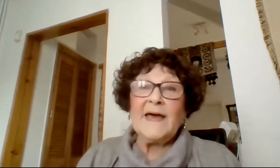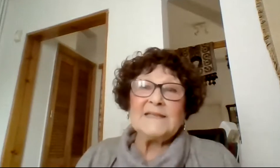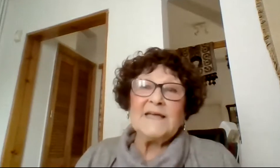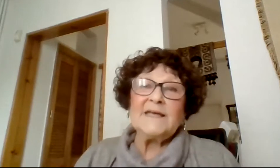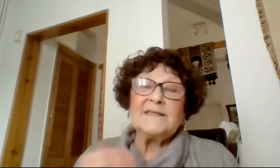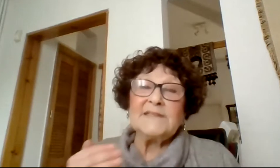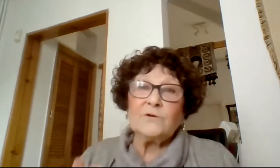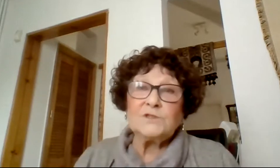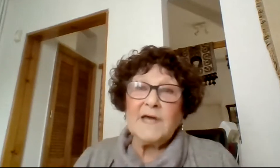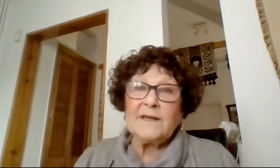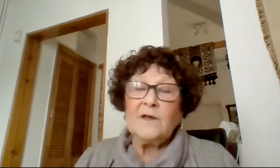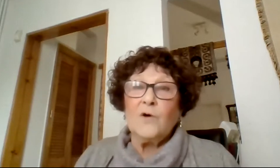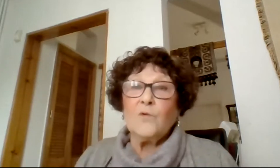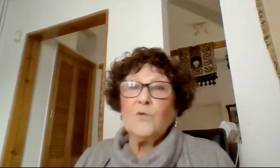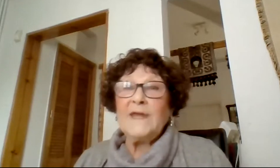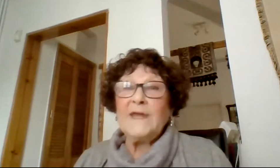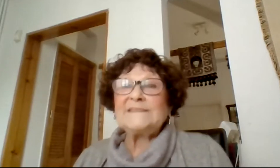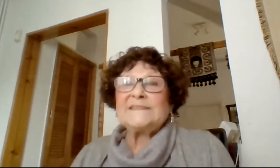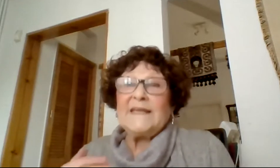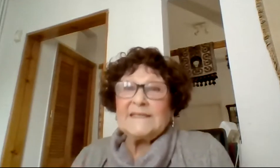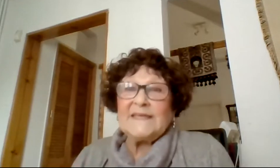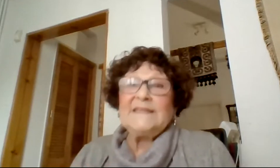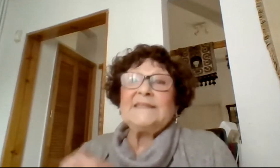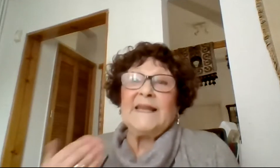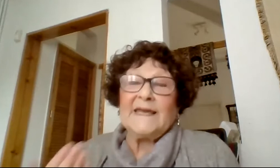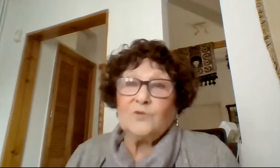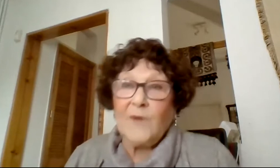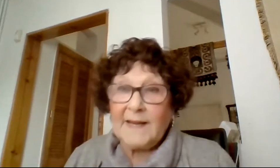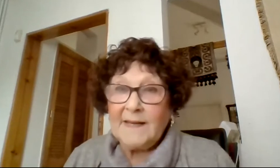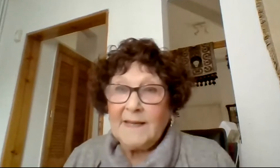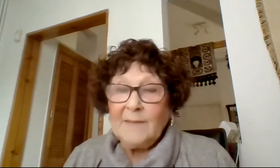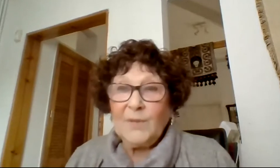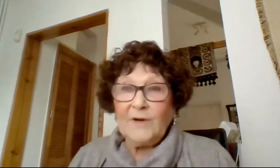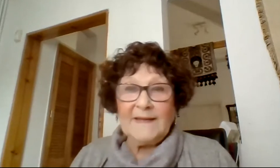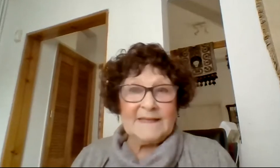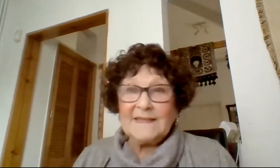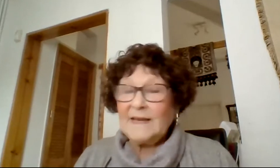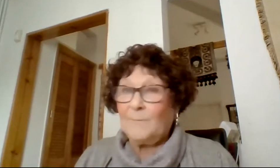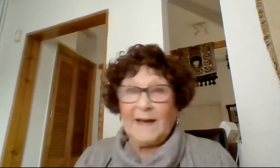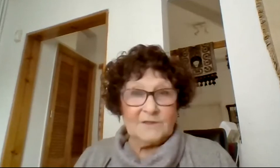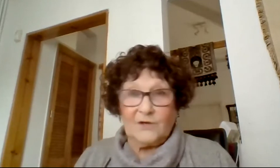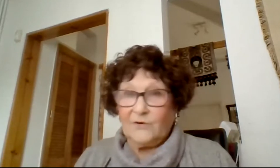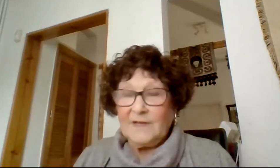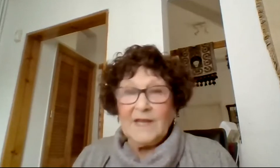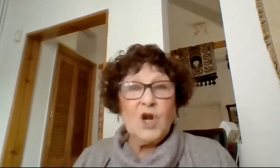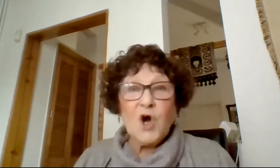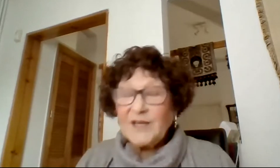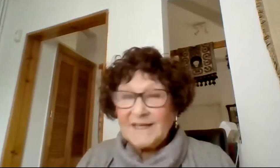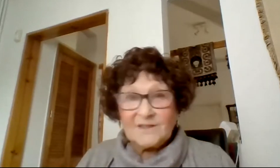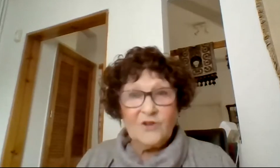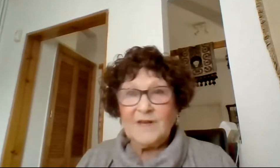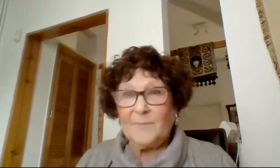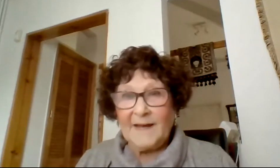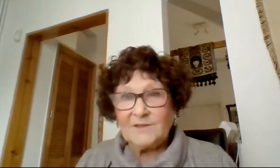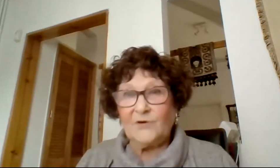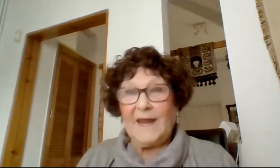aunque haya que desarrollar un estrés intelectual, pero el estrés del patio, los